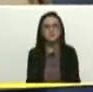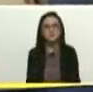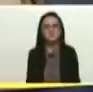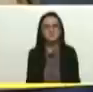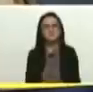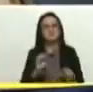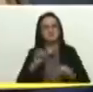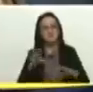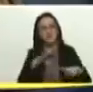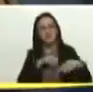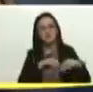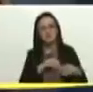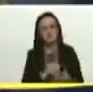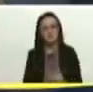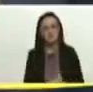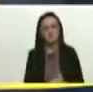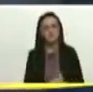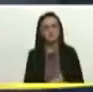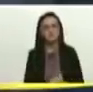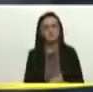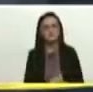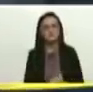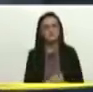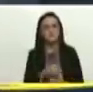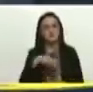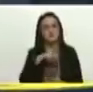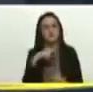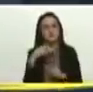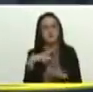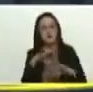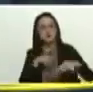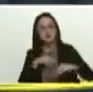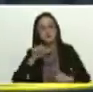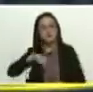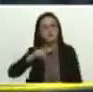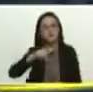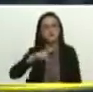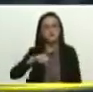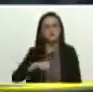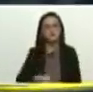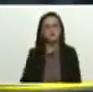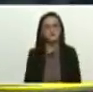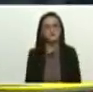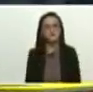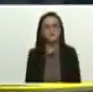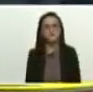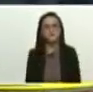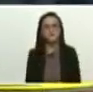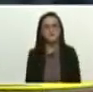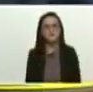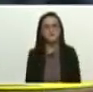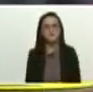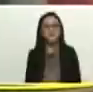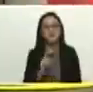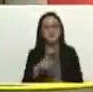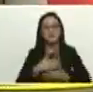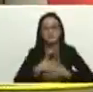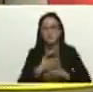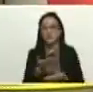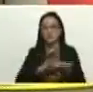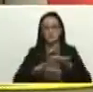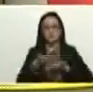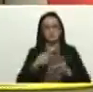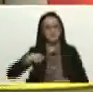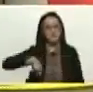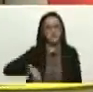Serán bien acogidas. tenemos que abrir las compuertas para